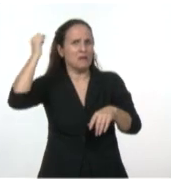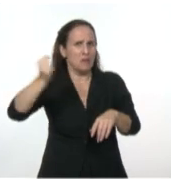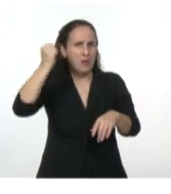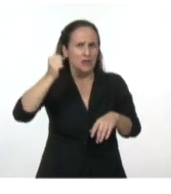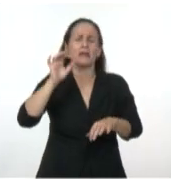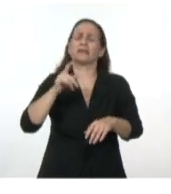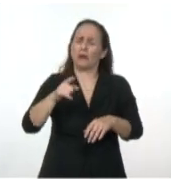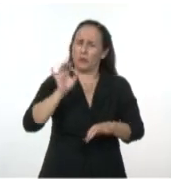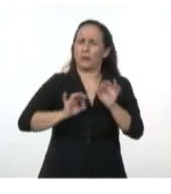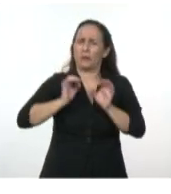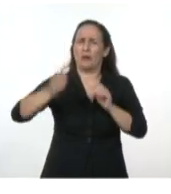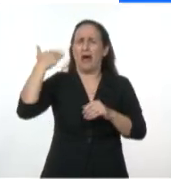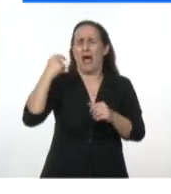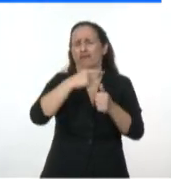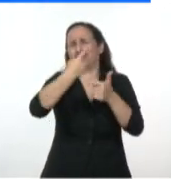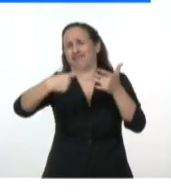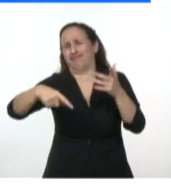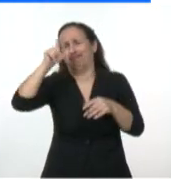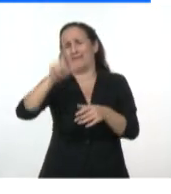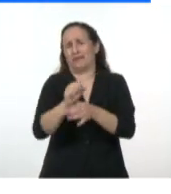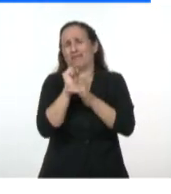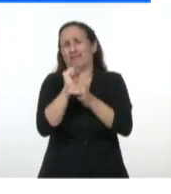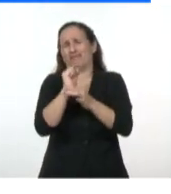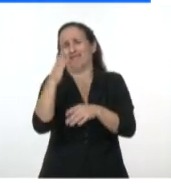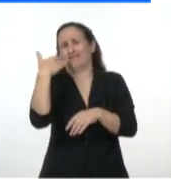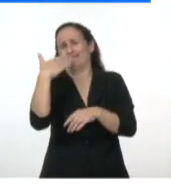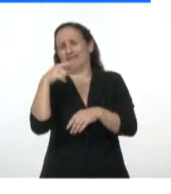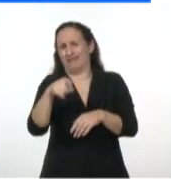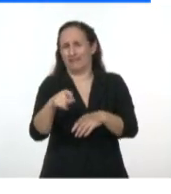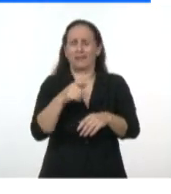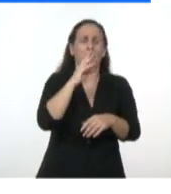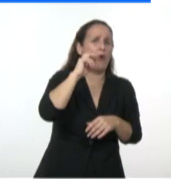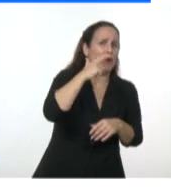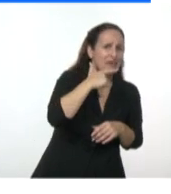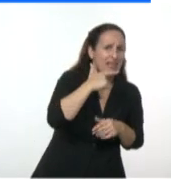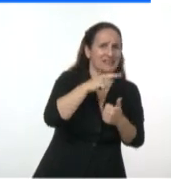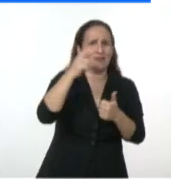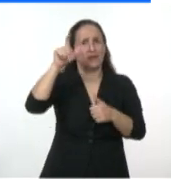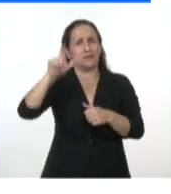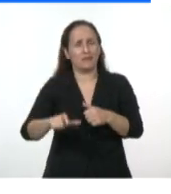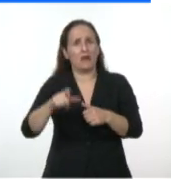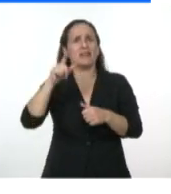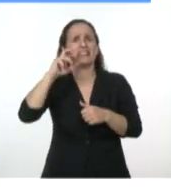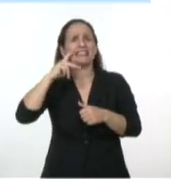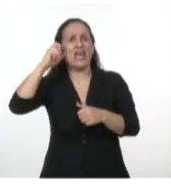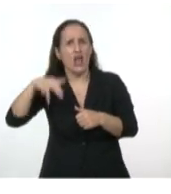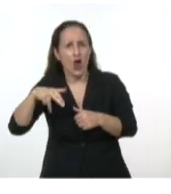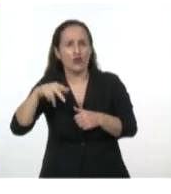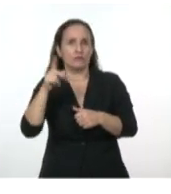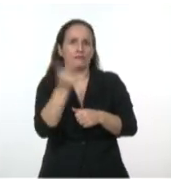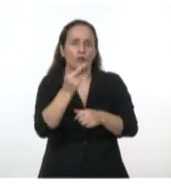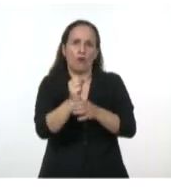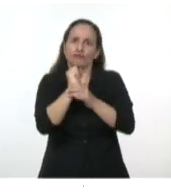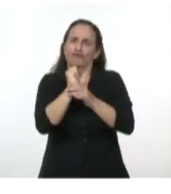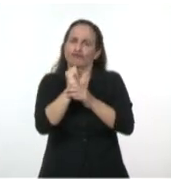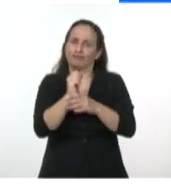antigua contó con numerosos oradores. Te cuento acerca de Gorgias y Marco Tulio Cicerón.